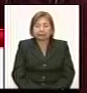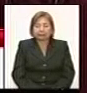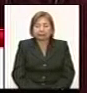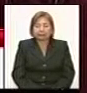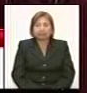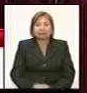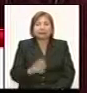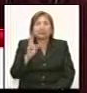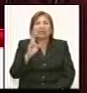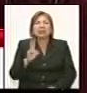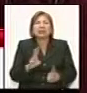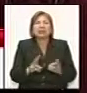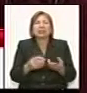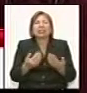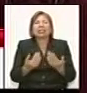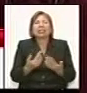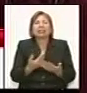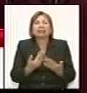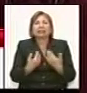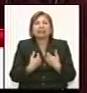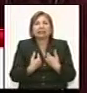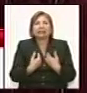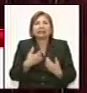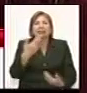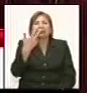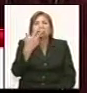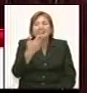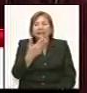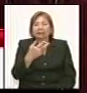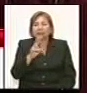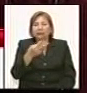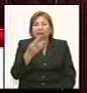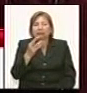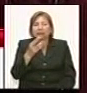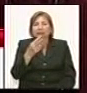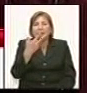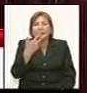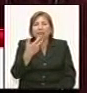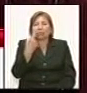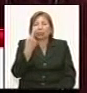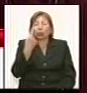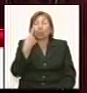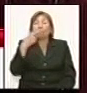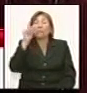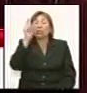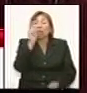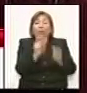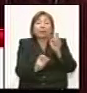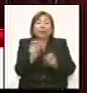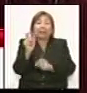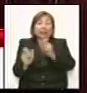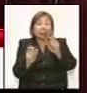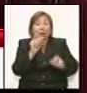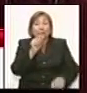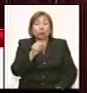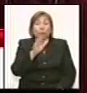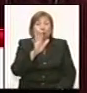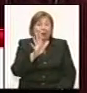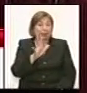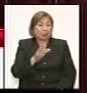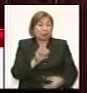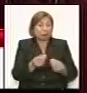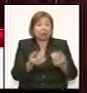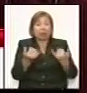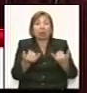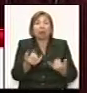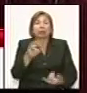Venezuela tenía hasta hace poco, el año 2016 tenía 31 millones de habitantes, punto 5. Hoy